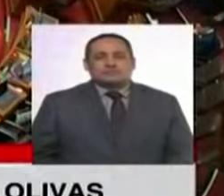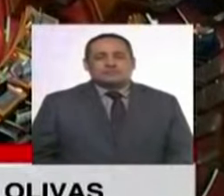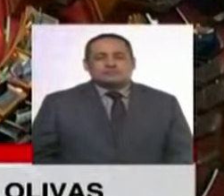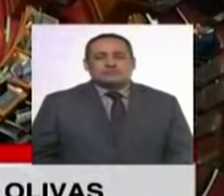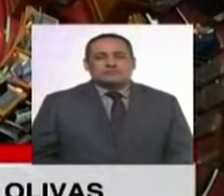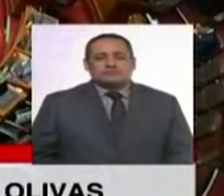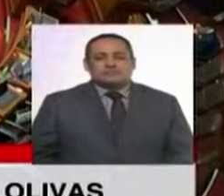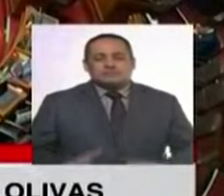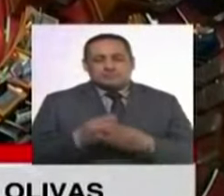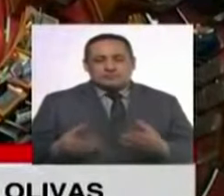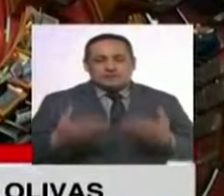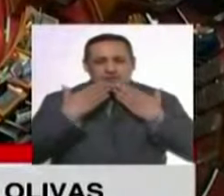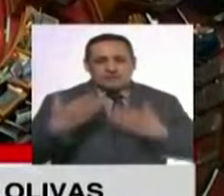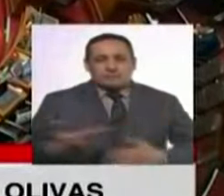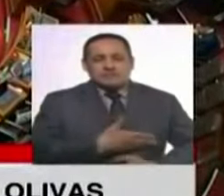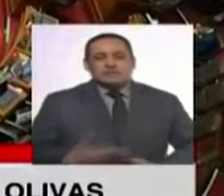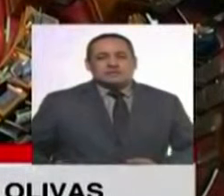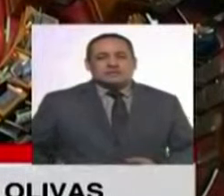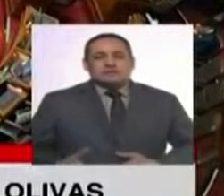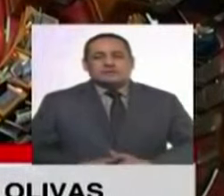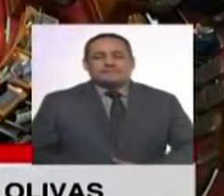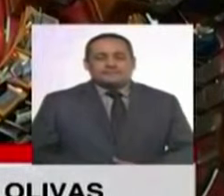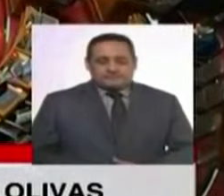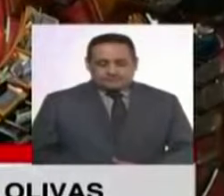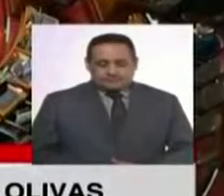Muchas gracias señora presidente